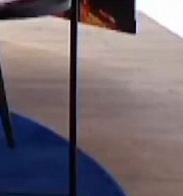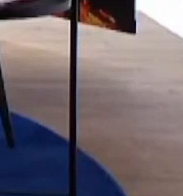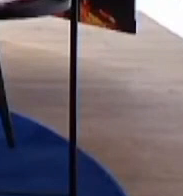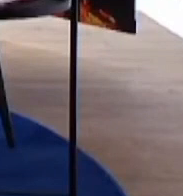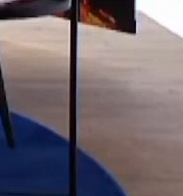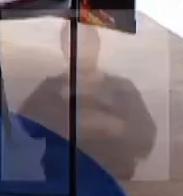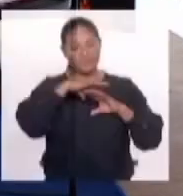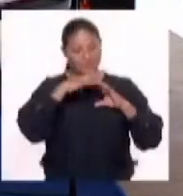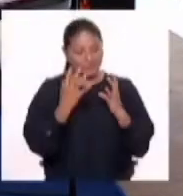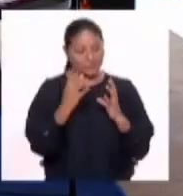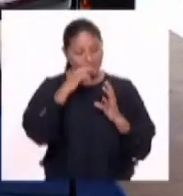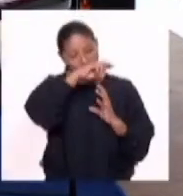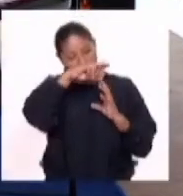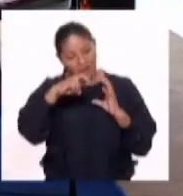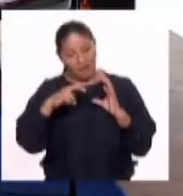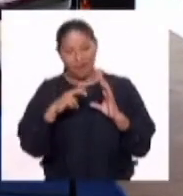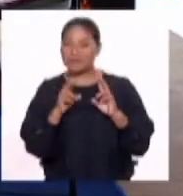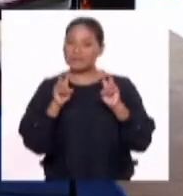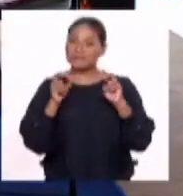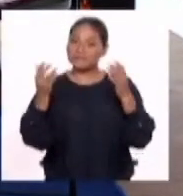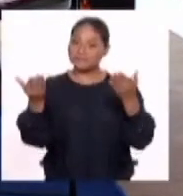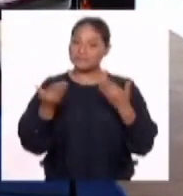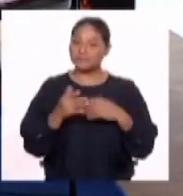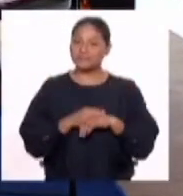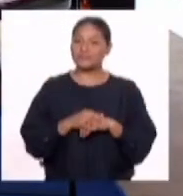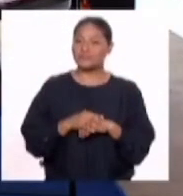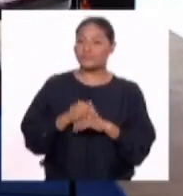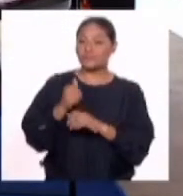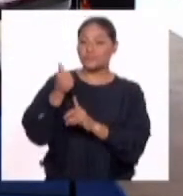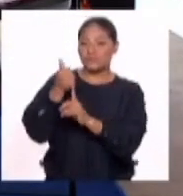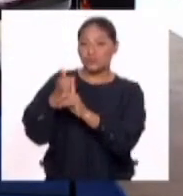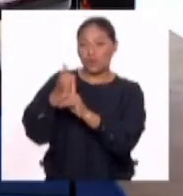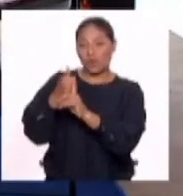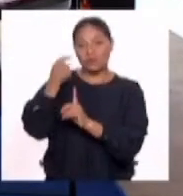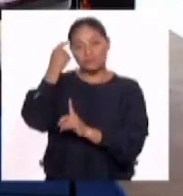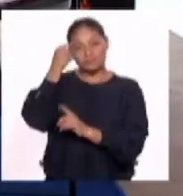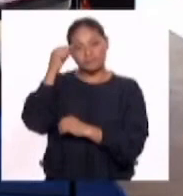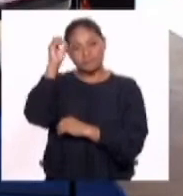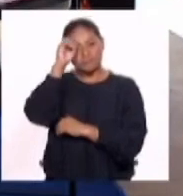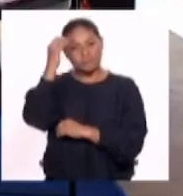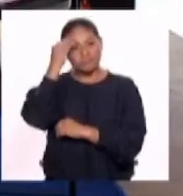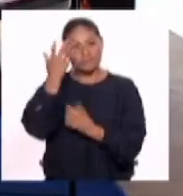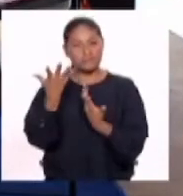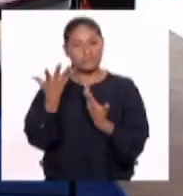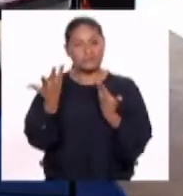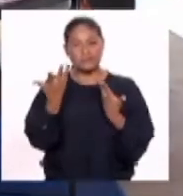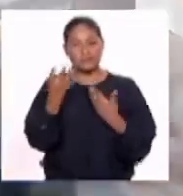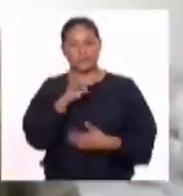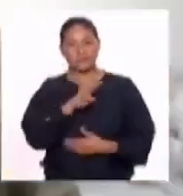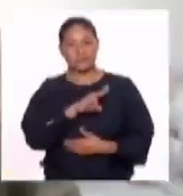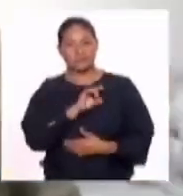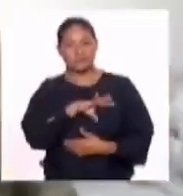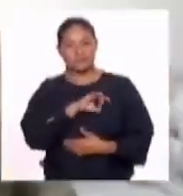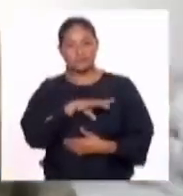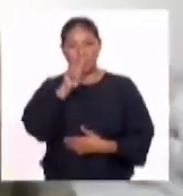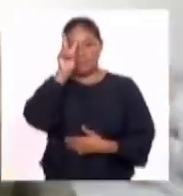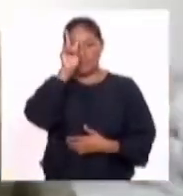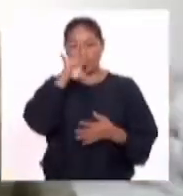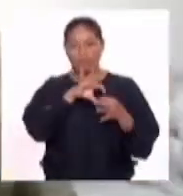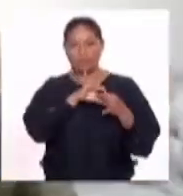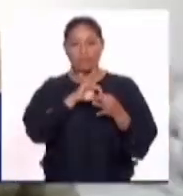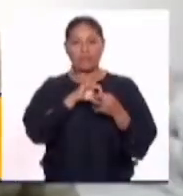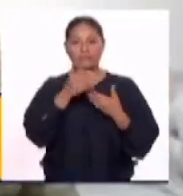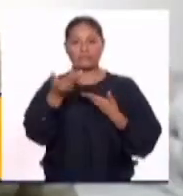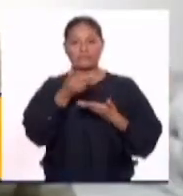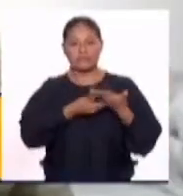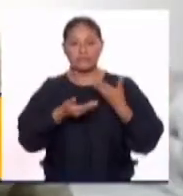son, crees tú, las principales implicancias de esta crisis migratoria entre Perú y Chile? Paola, Jorge, un